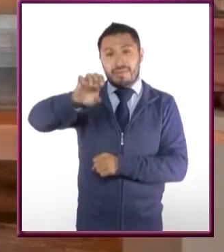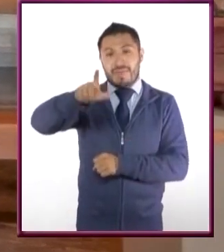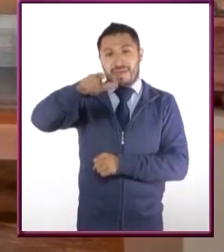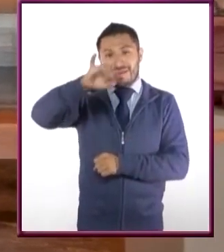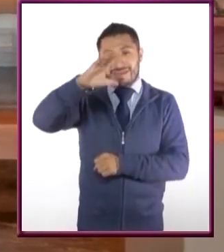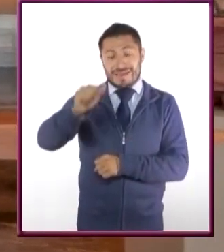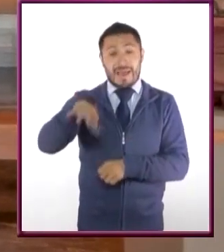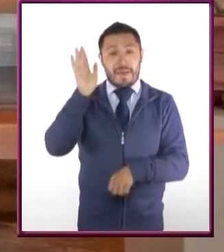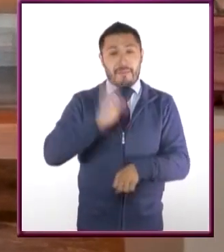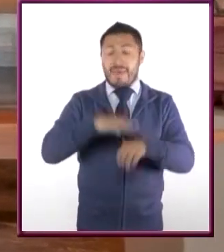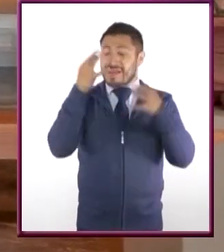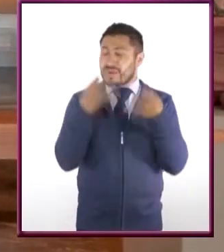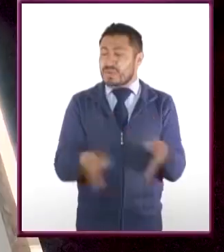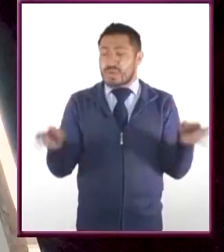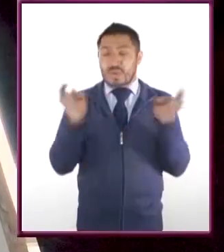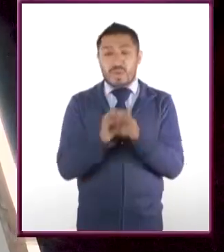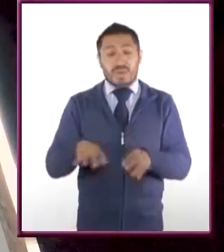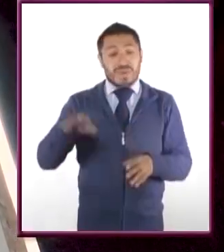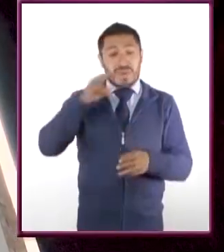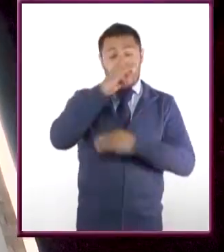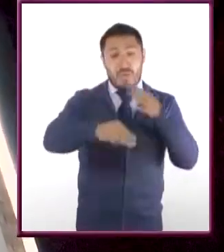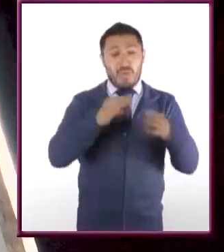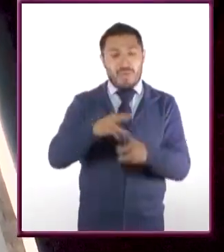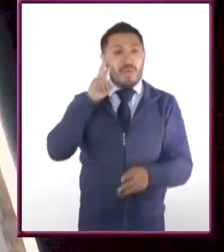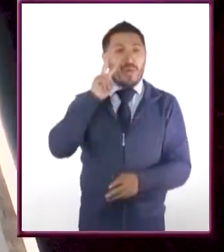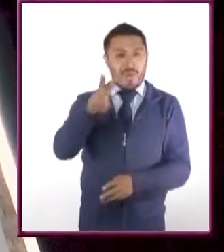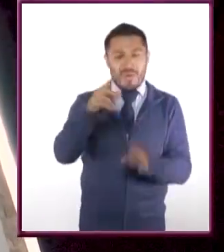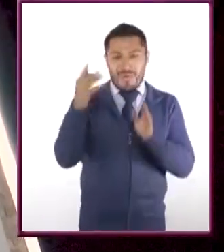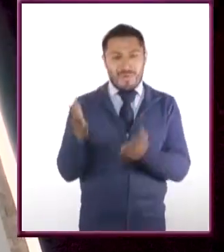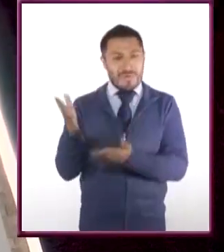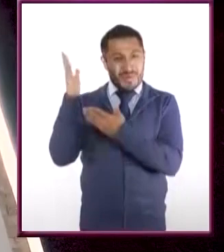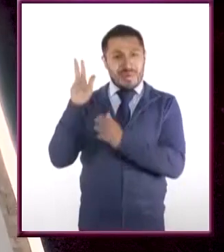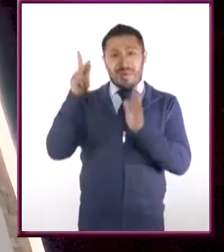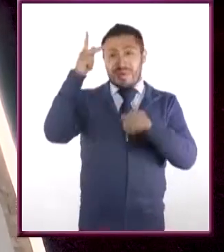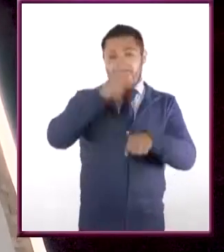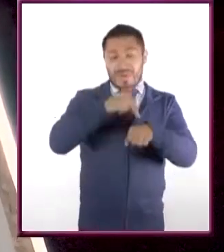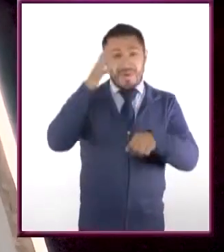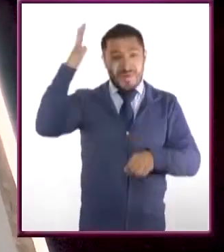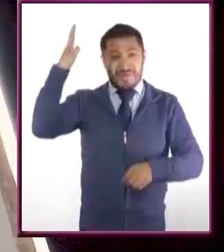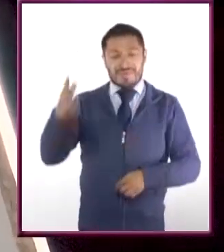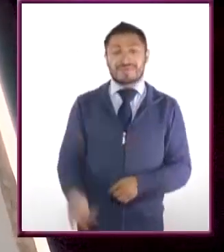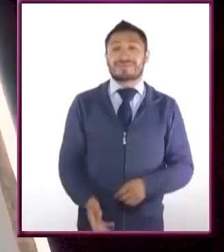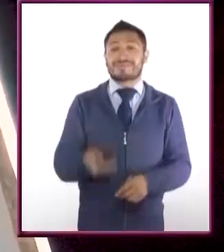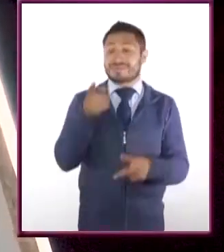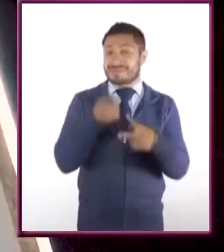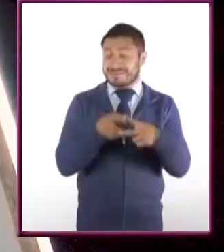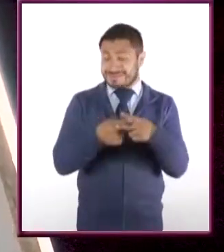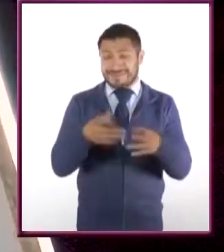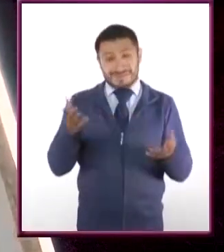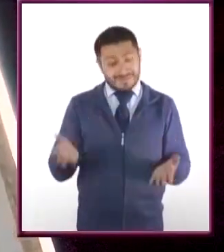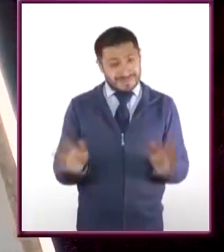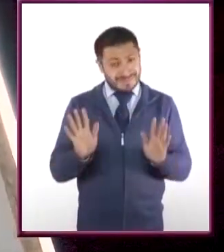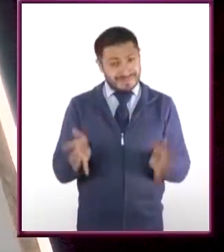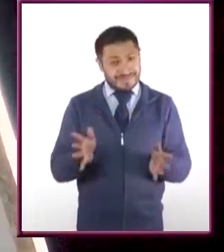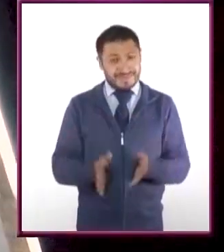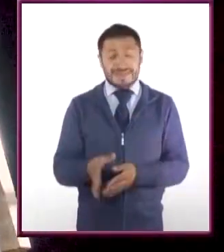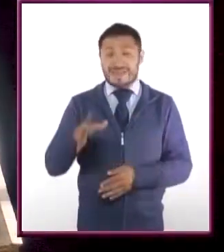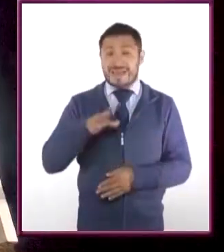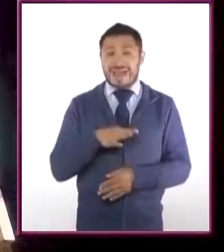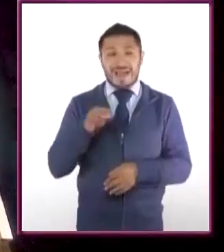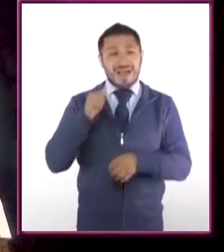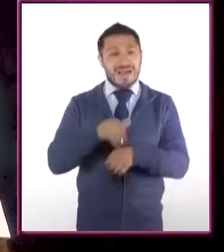fascinantes del mundo, la Piedra del Sol. Ya que estamos en el tema de las matemáticas, ahí les va una numeralia de una de las piezas